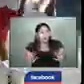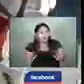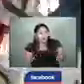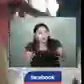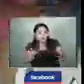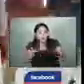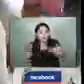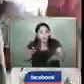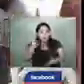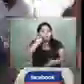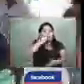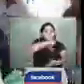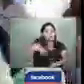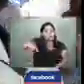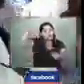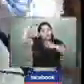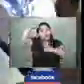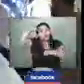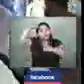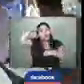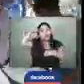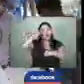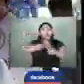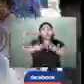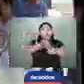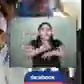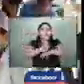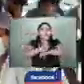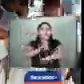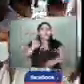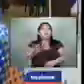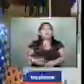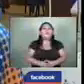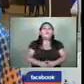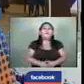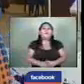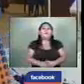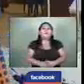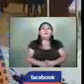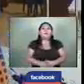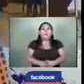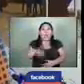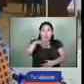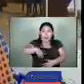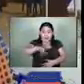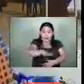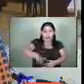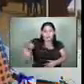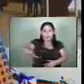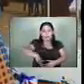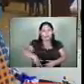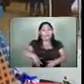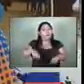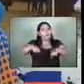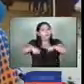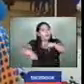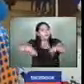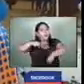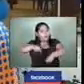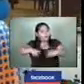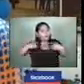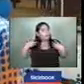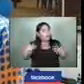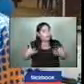pretenden visibilizar el uso de este medio de transporte. Aquí en el puerto se utiliza mucho, pero necesitamos que